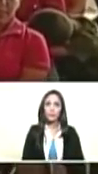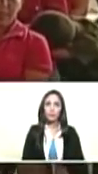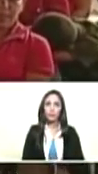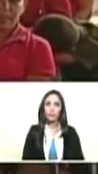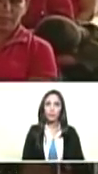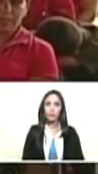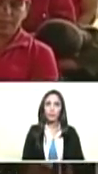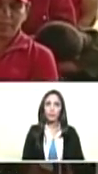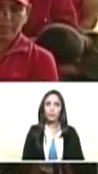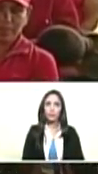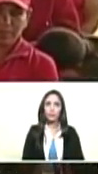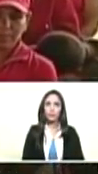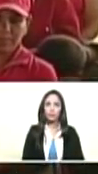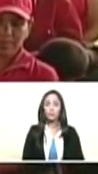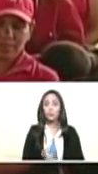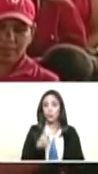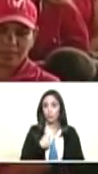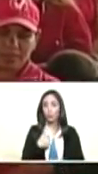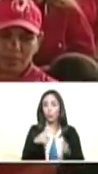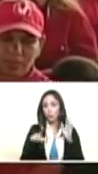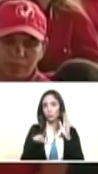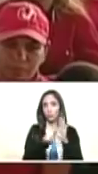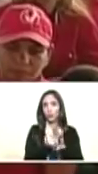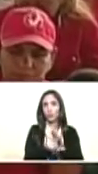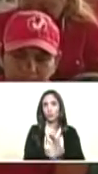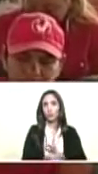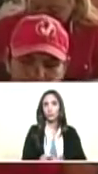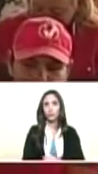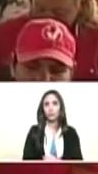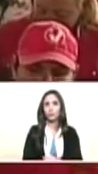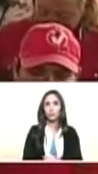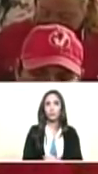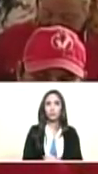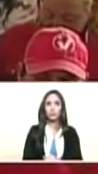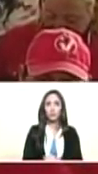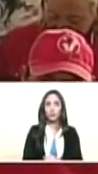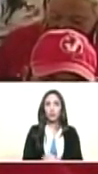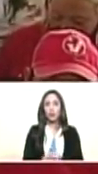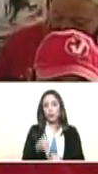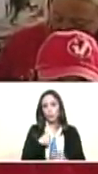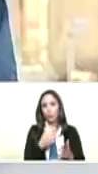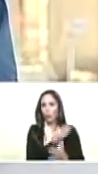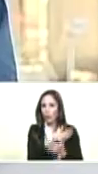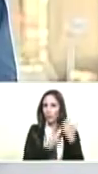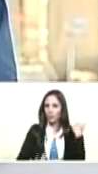como yo tengo que reglamentar, yo soy el jefe del Estado,